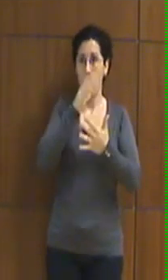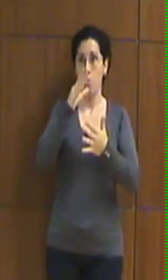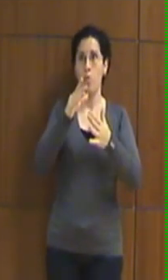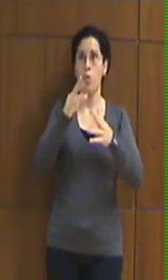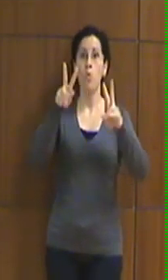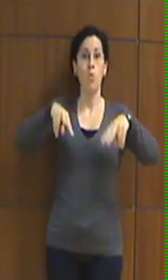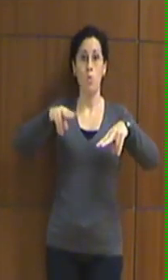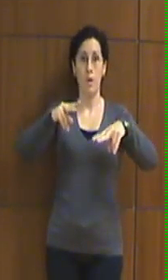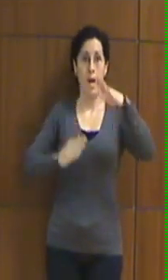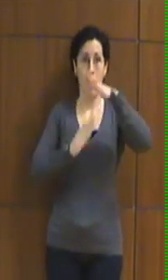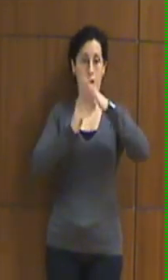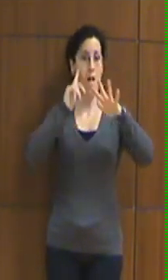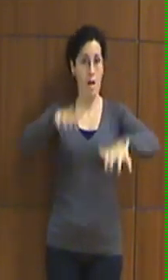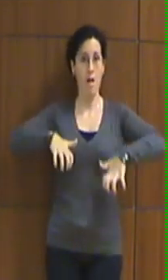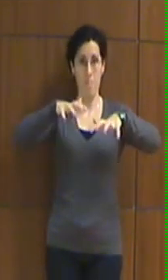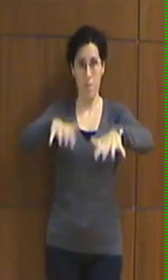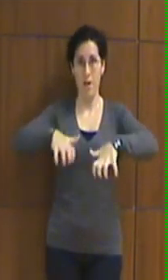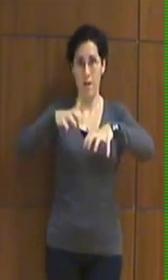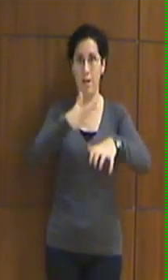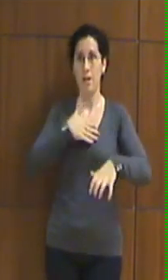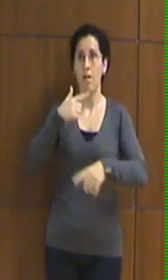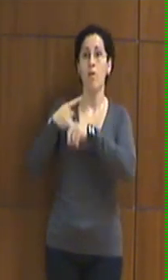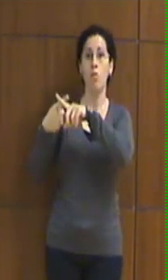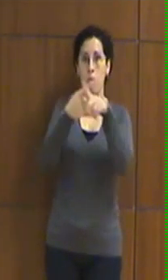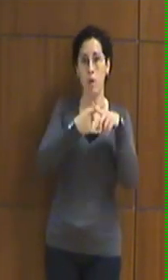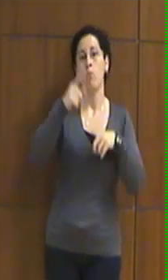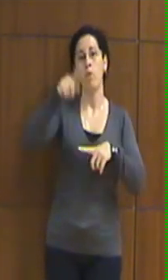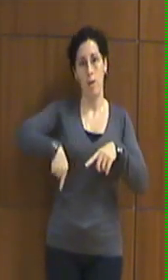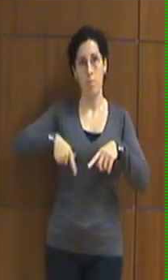aprender, y a ver si nos ponemos a ejecutar también cosas, no